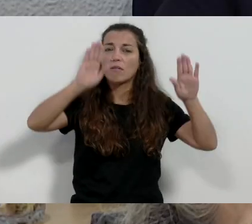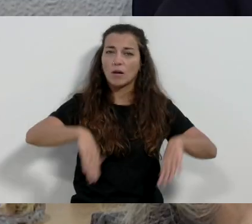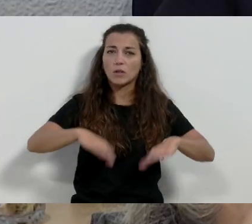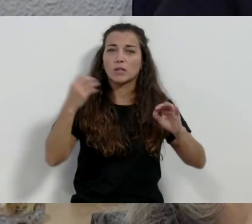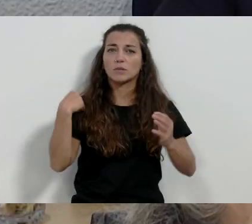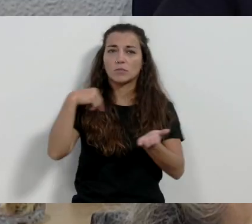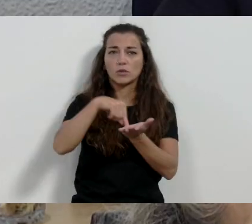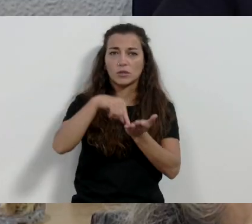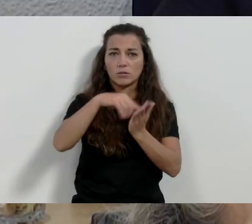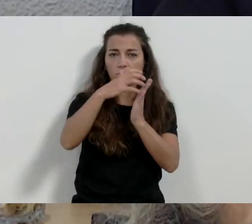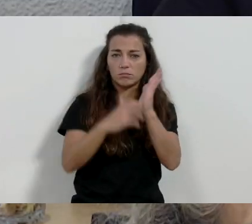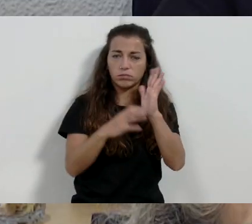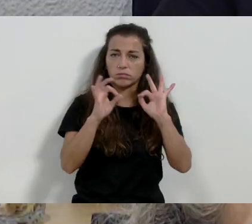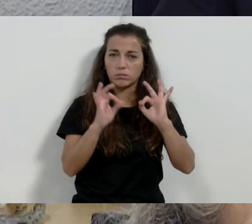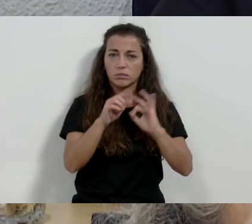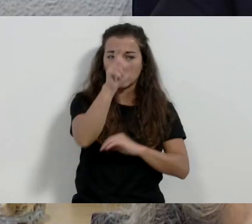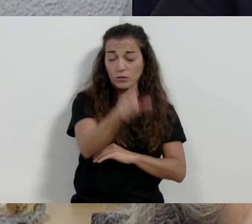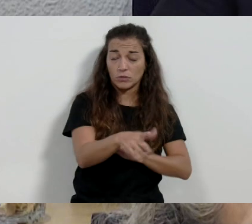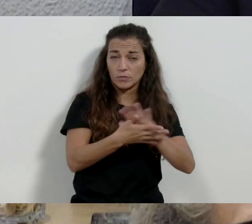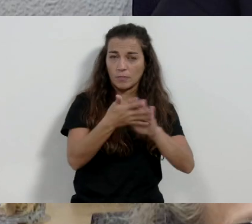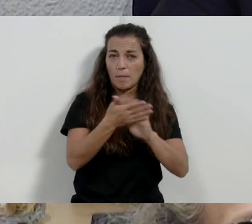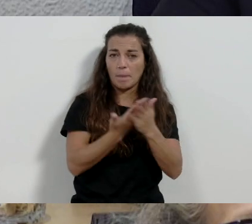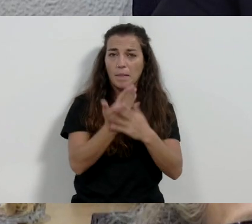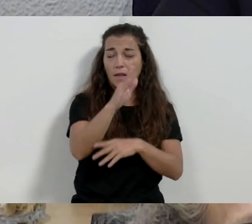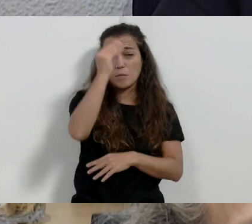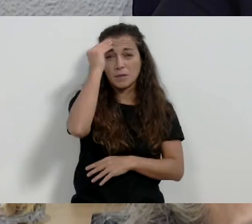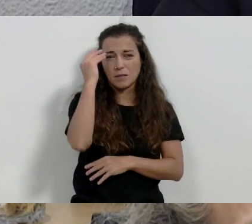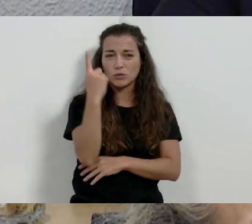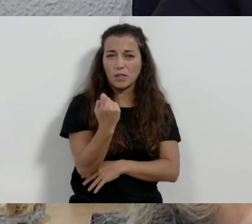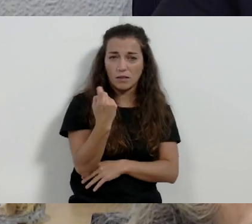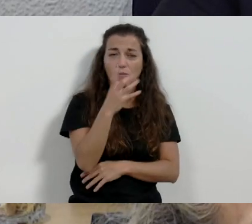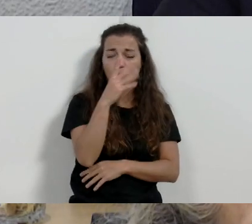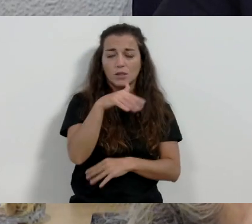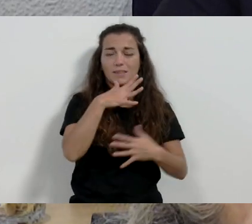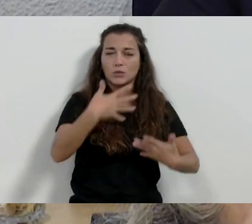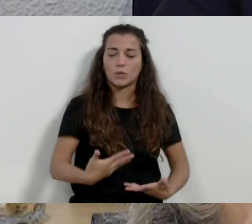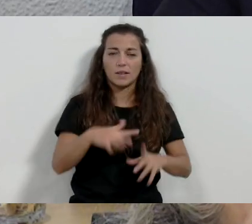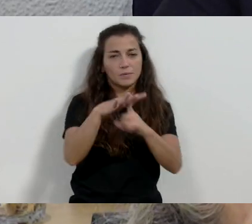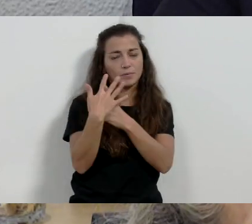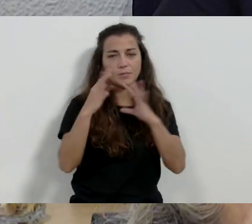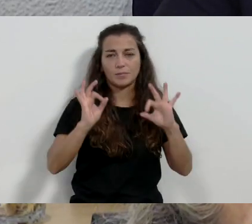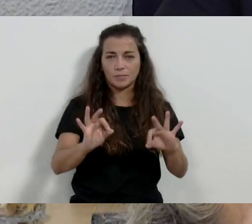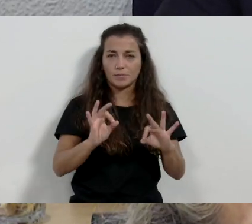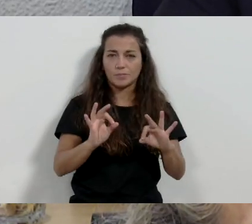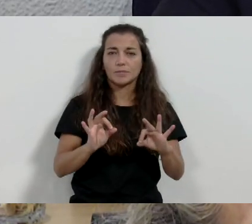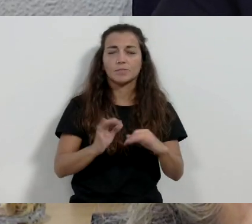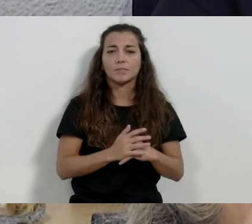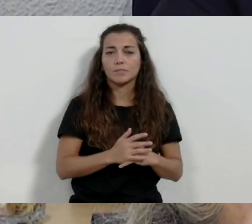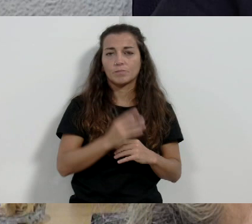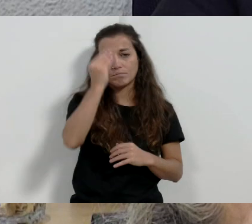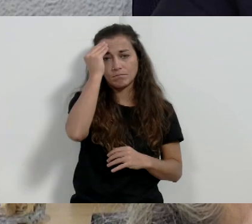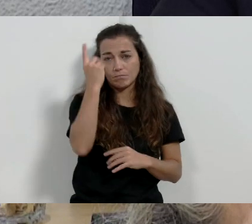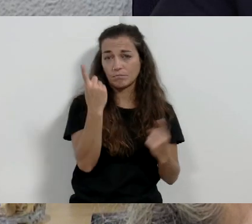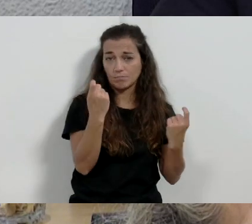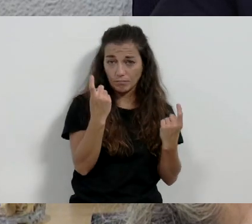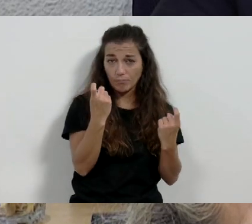fiscal que usted propone. La consideramos necesaria en la situación en la que nos encontramos ahora mismo. Y lo